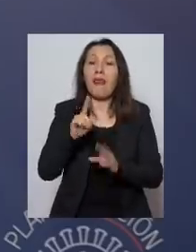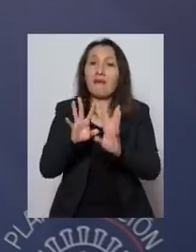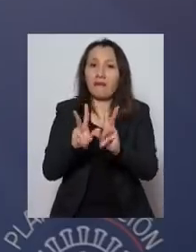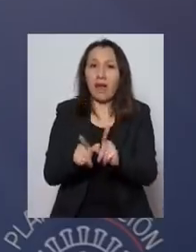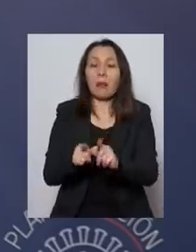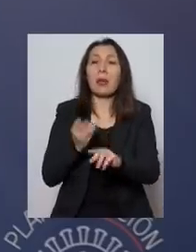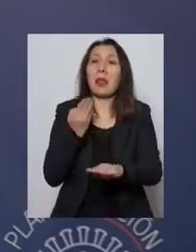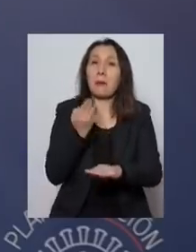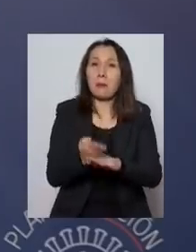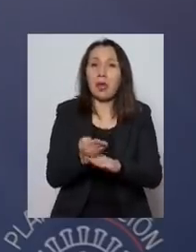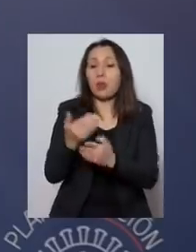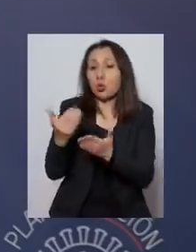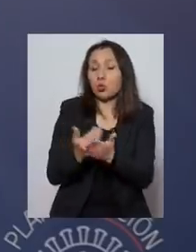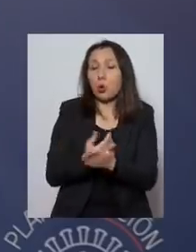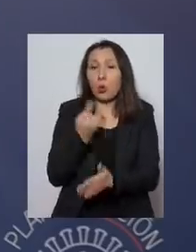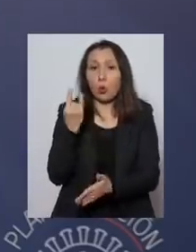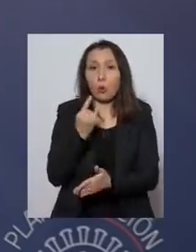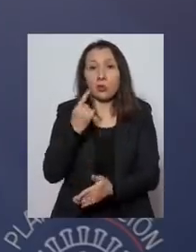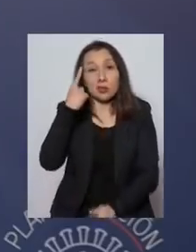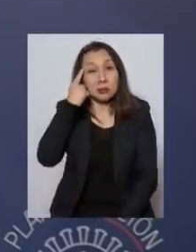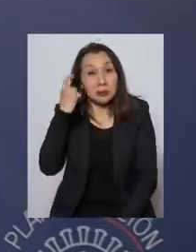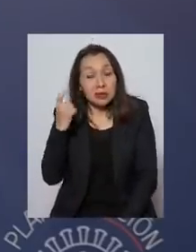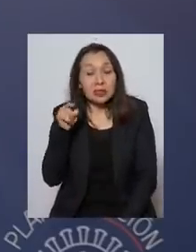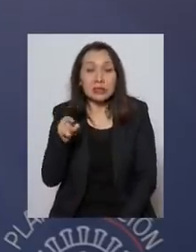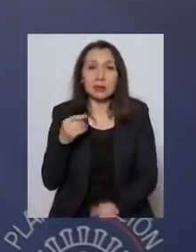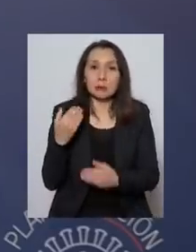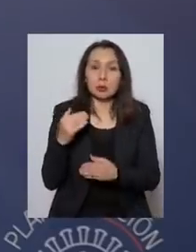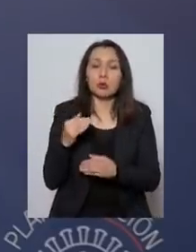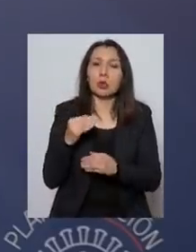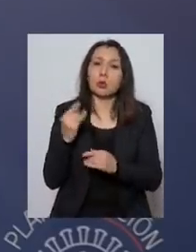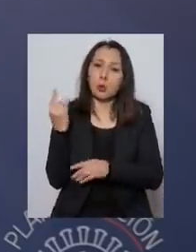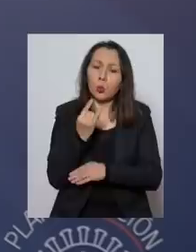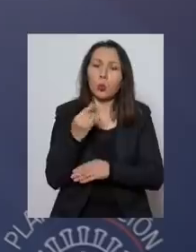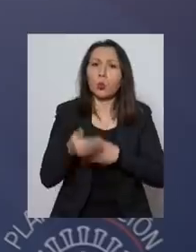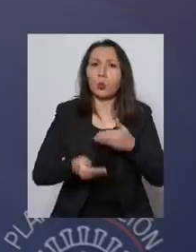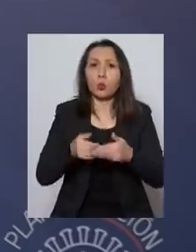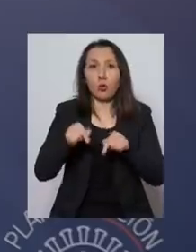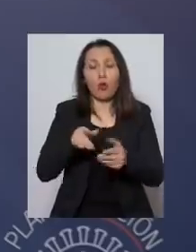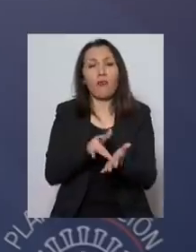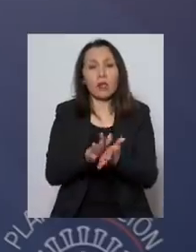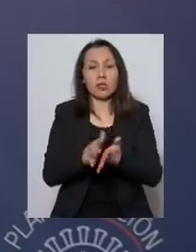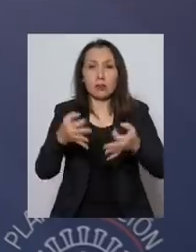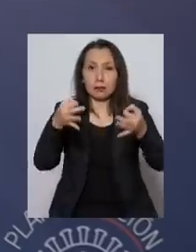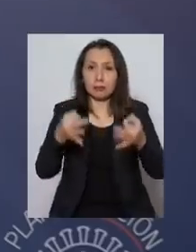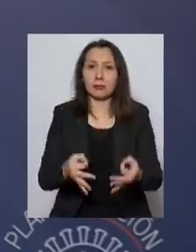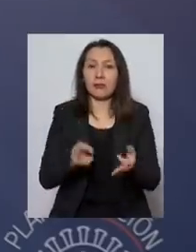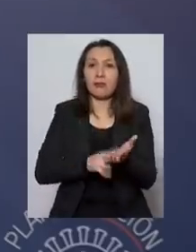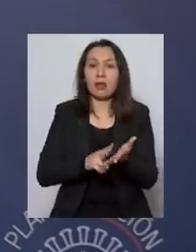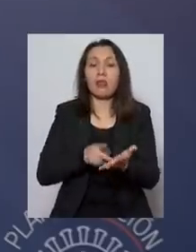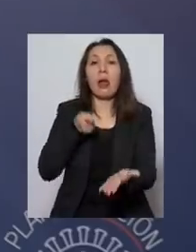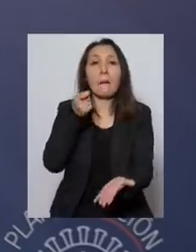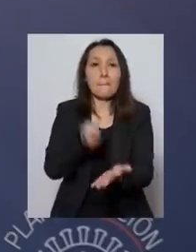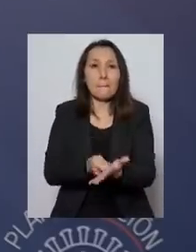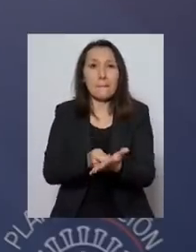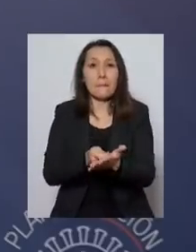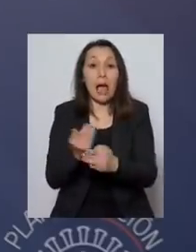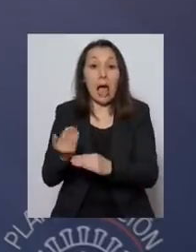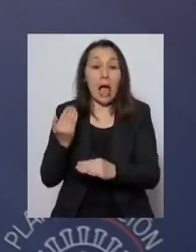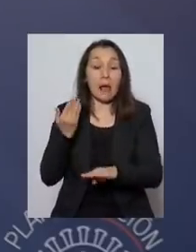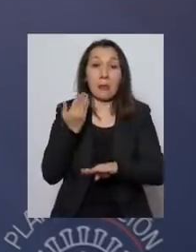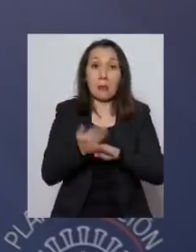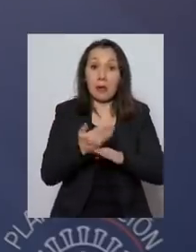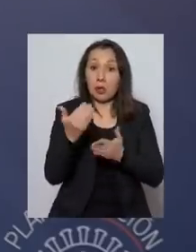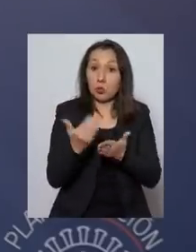familias soliciten el ingreso de emergencia, que creo que es parte de las urgencias, porque hoy día hay una fecha cierta de pago y por lo tanto, mientras antes